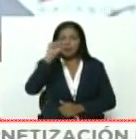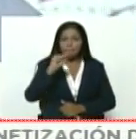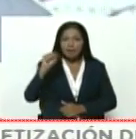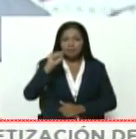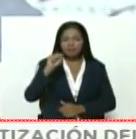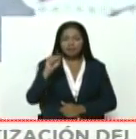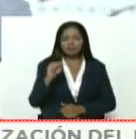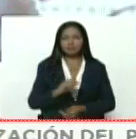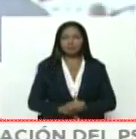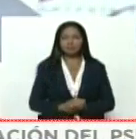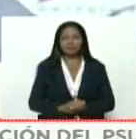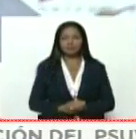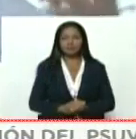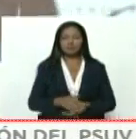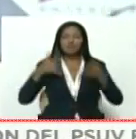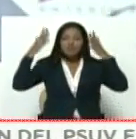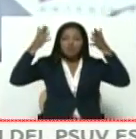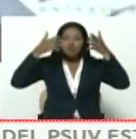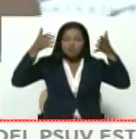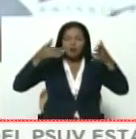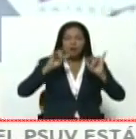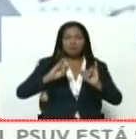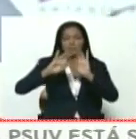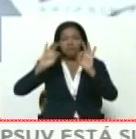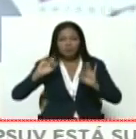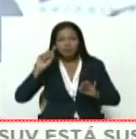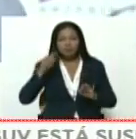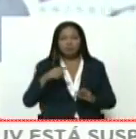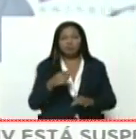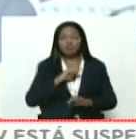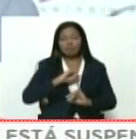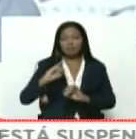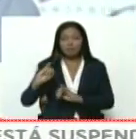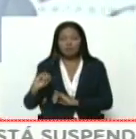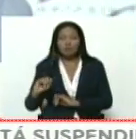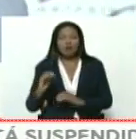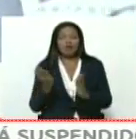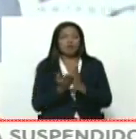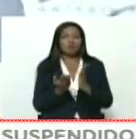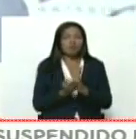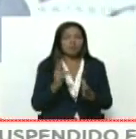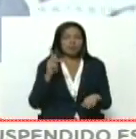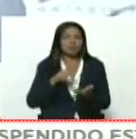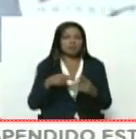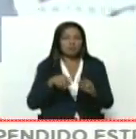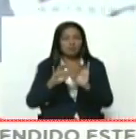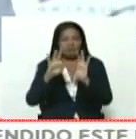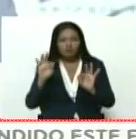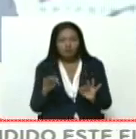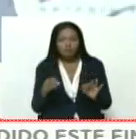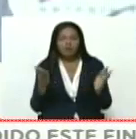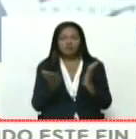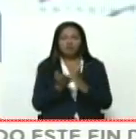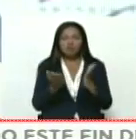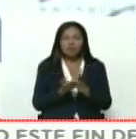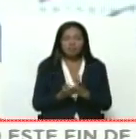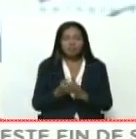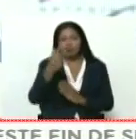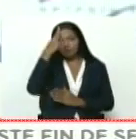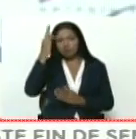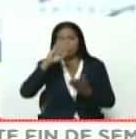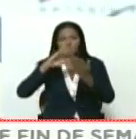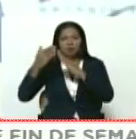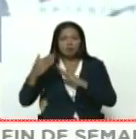no solamente formarlos, sino crear una red. La idea es que ellos estudien, pero también participen en las reuniones del movimiento estudiantil, del Consejo Comunal,